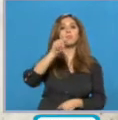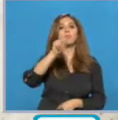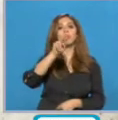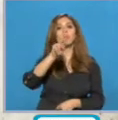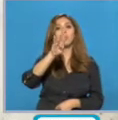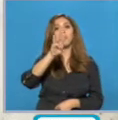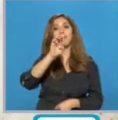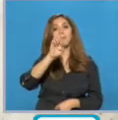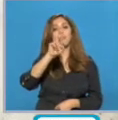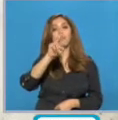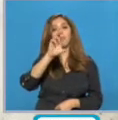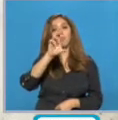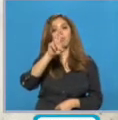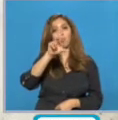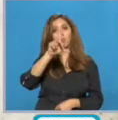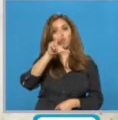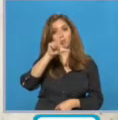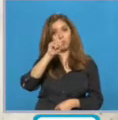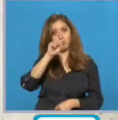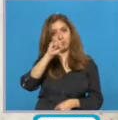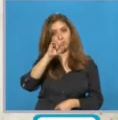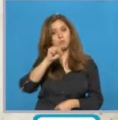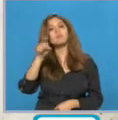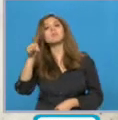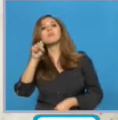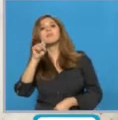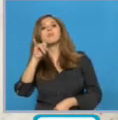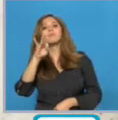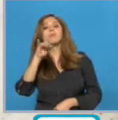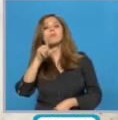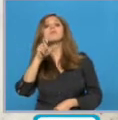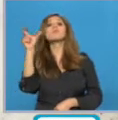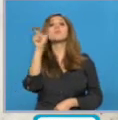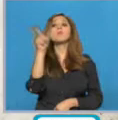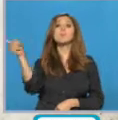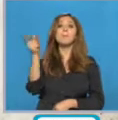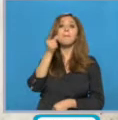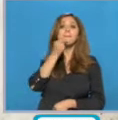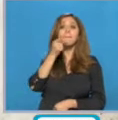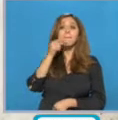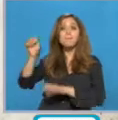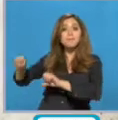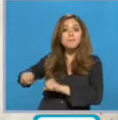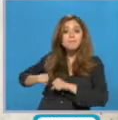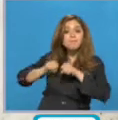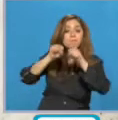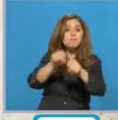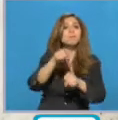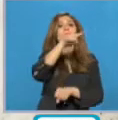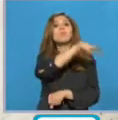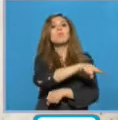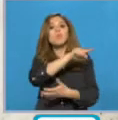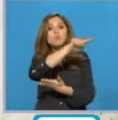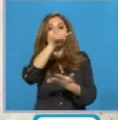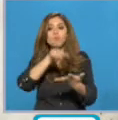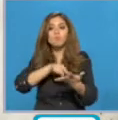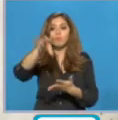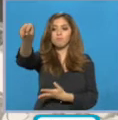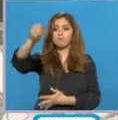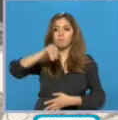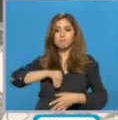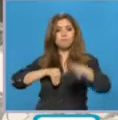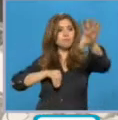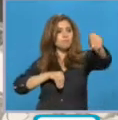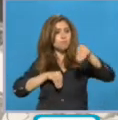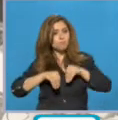cosas por el estilo, pero cuando la policía remitía gente al manicomio central, el manicomio tenía la obligación de absorber a toda la gente que remitía a Recibirlos.